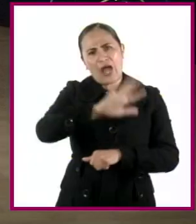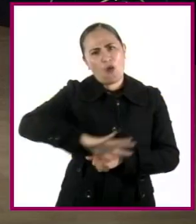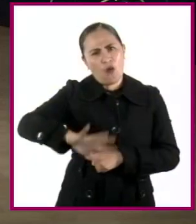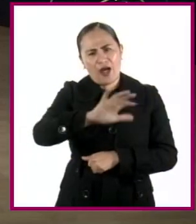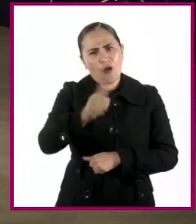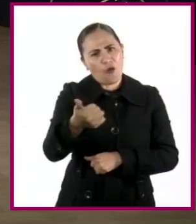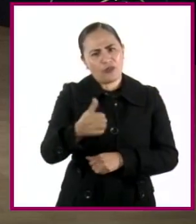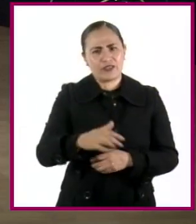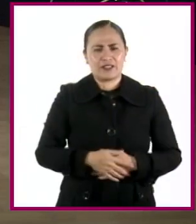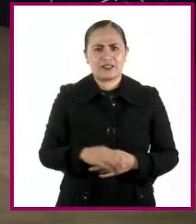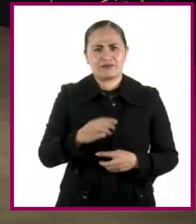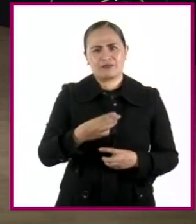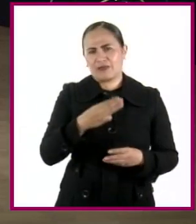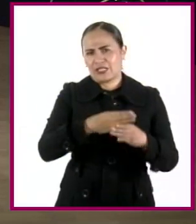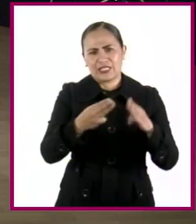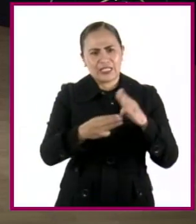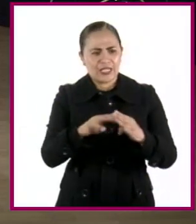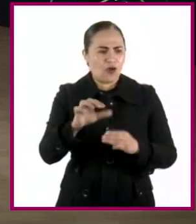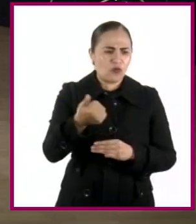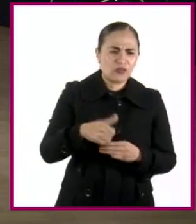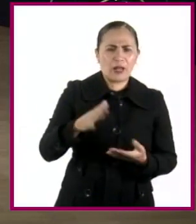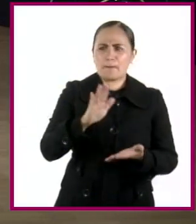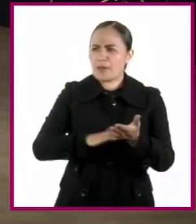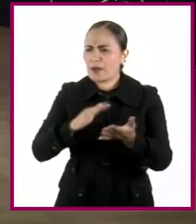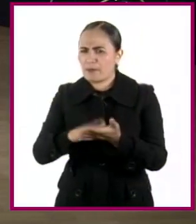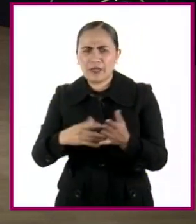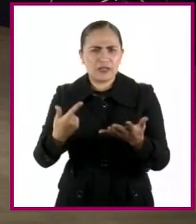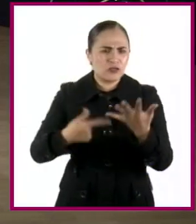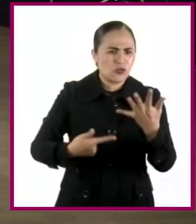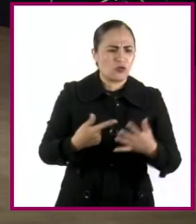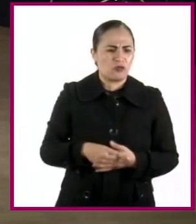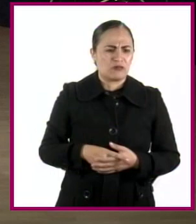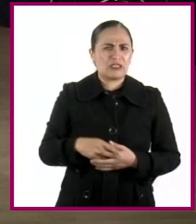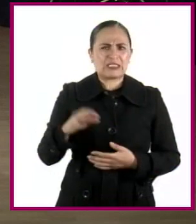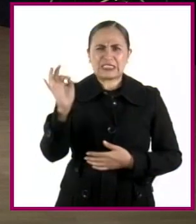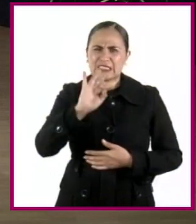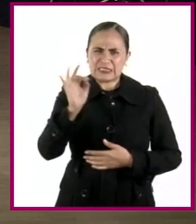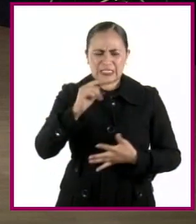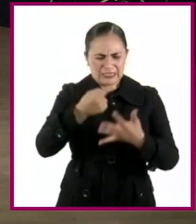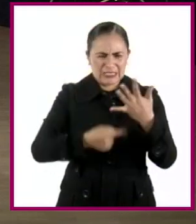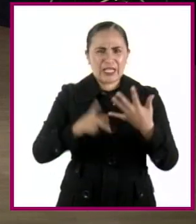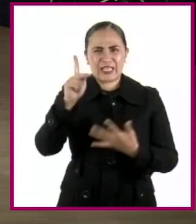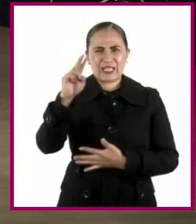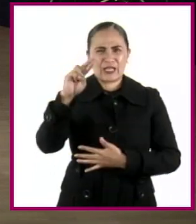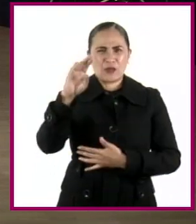espera. Tiene que estar por aquí el documento. Según yo, era algo de probabilidad. Espera.